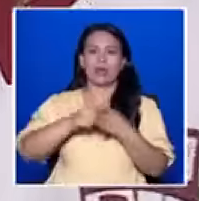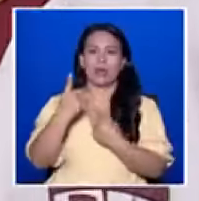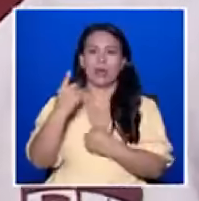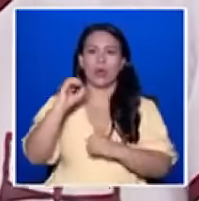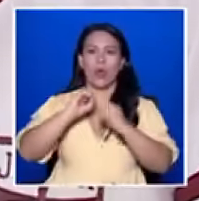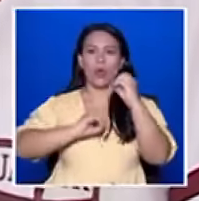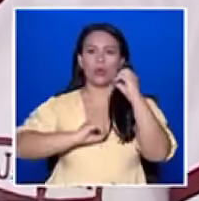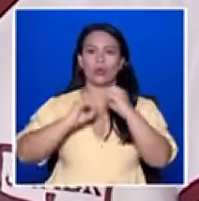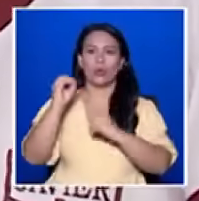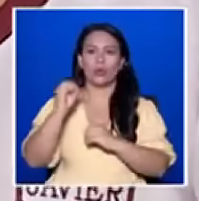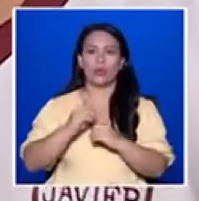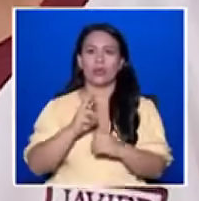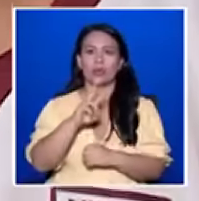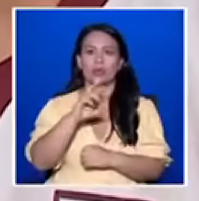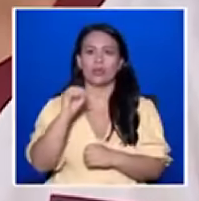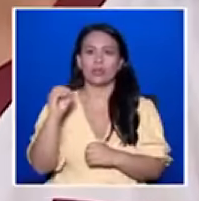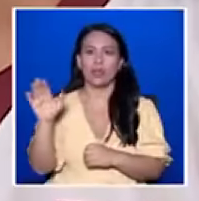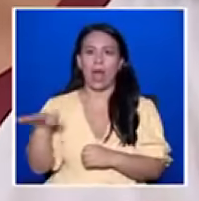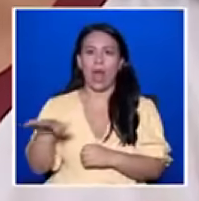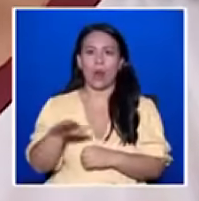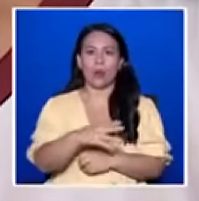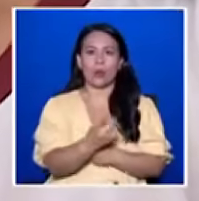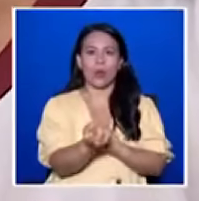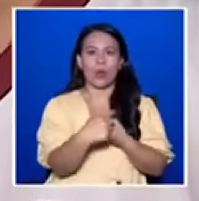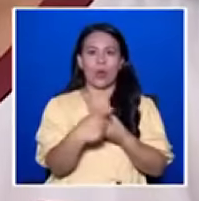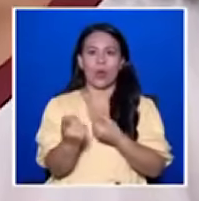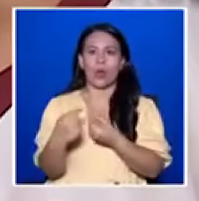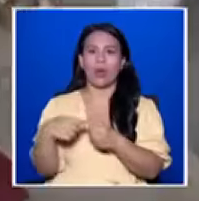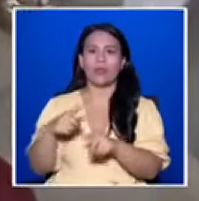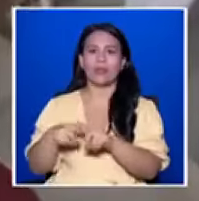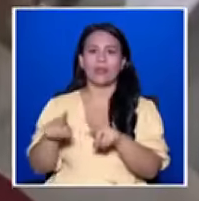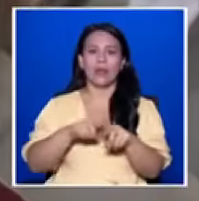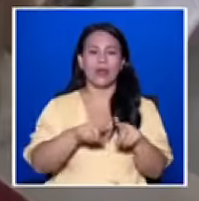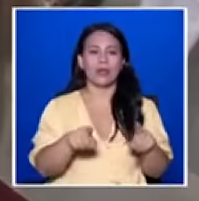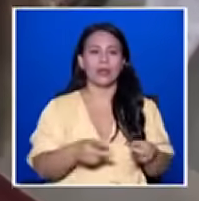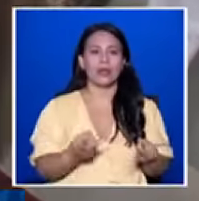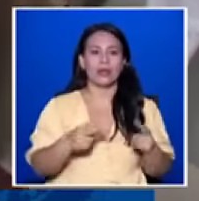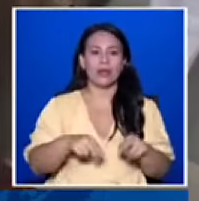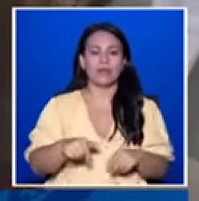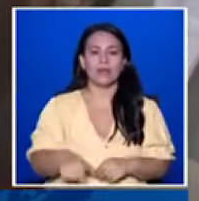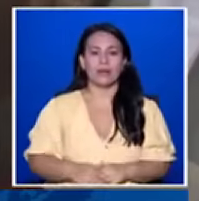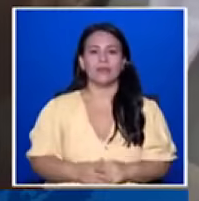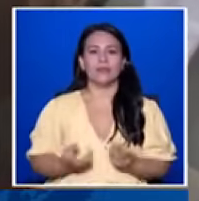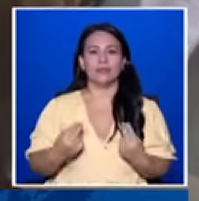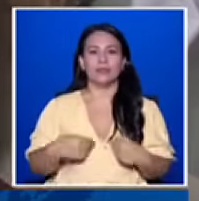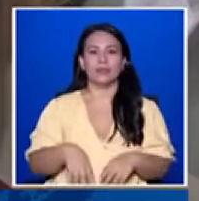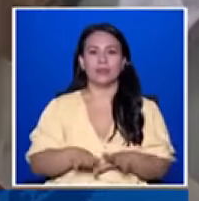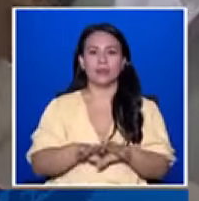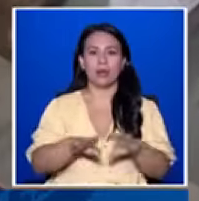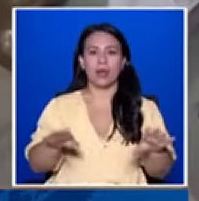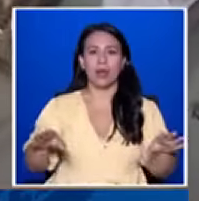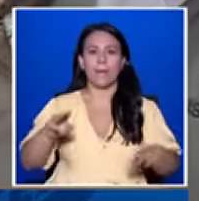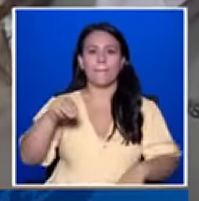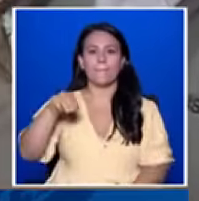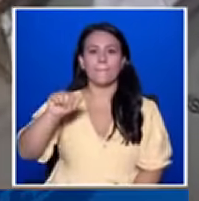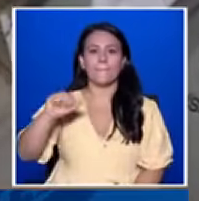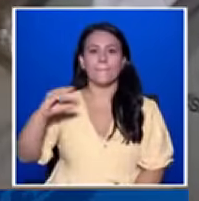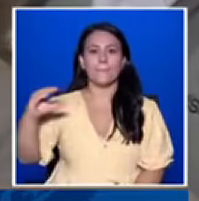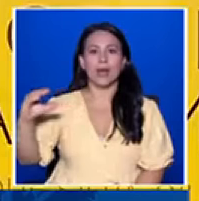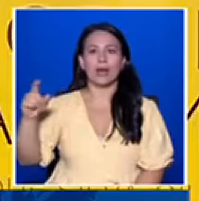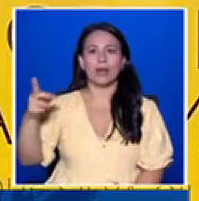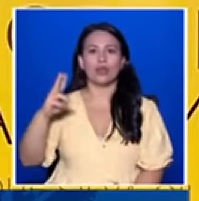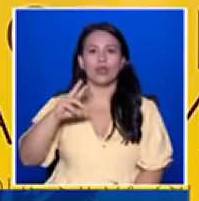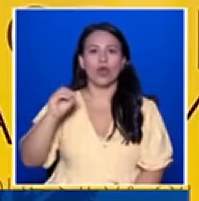de 200 estudiantes se presentarán en diferentes escenarios de la urbe, como la explanada del MAC en el Malecón